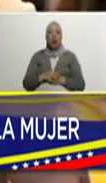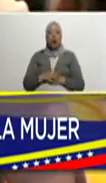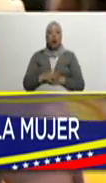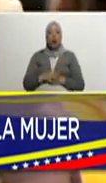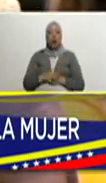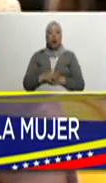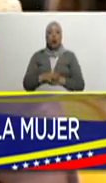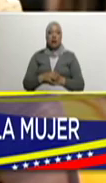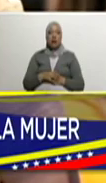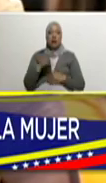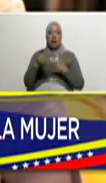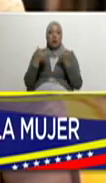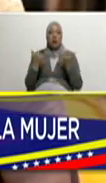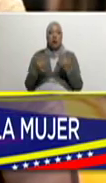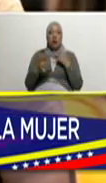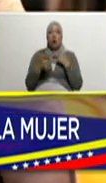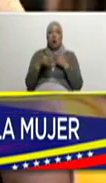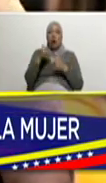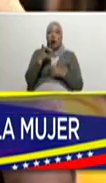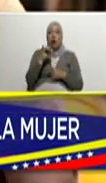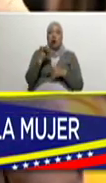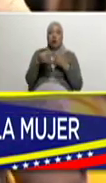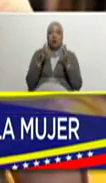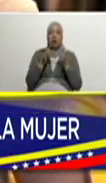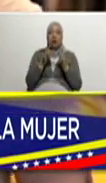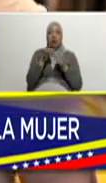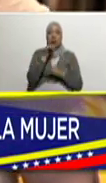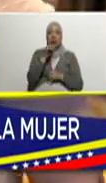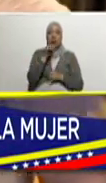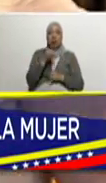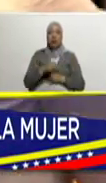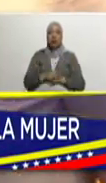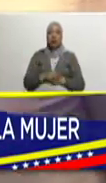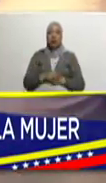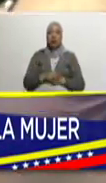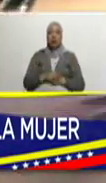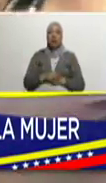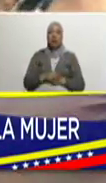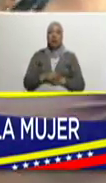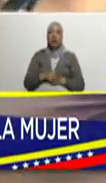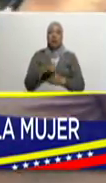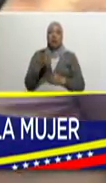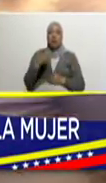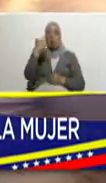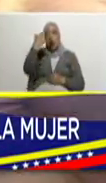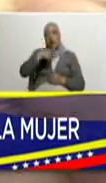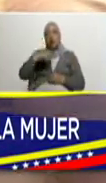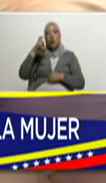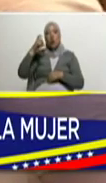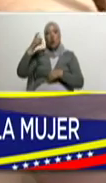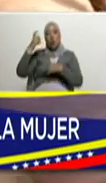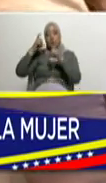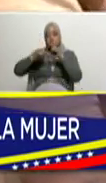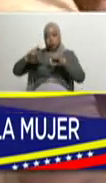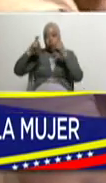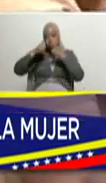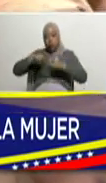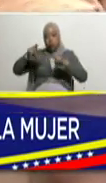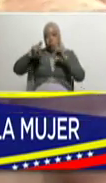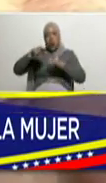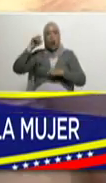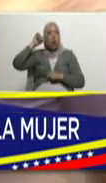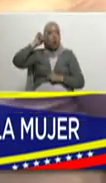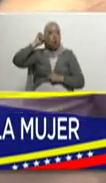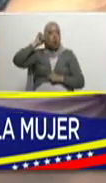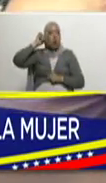mundo digital. Pero además de eso, lo pone en la vanguardia también de la autoformación de esa